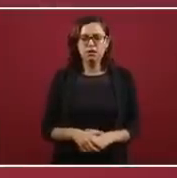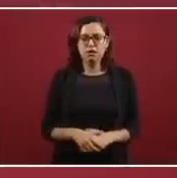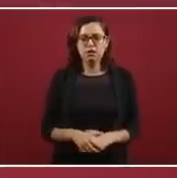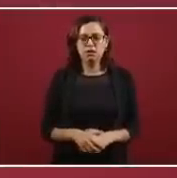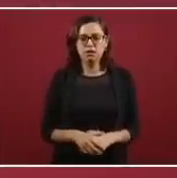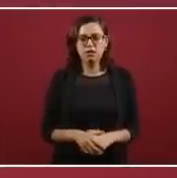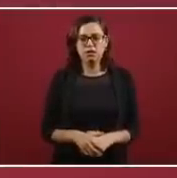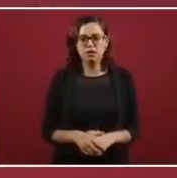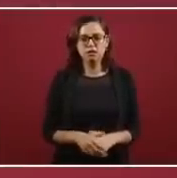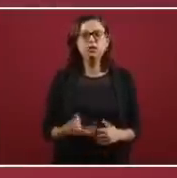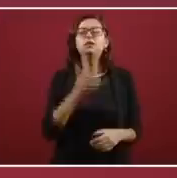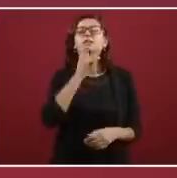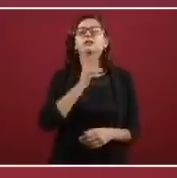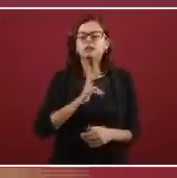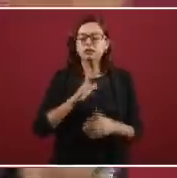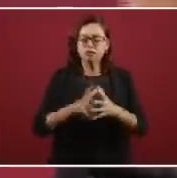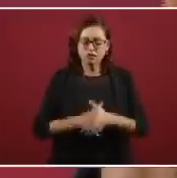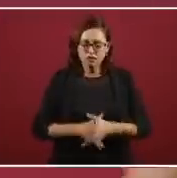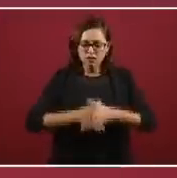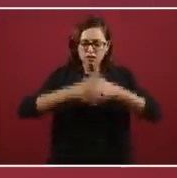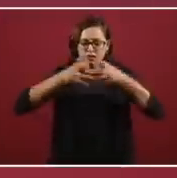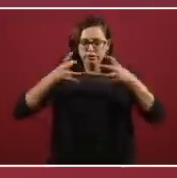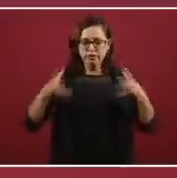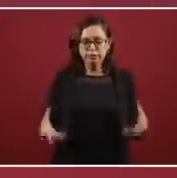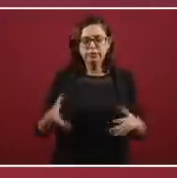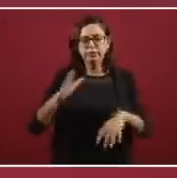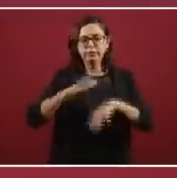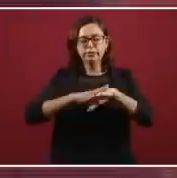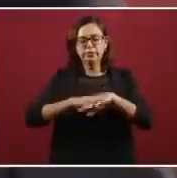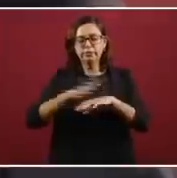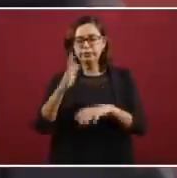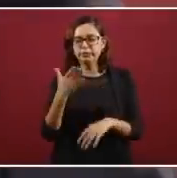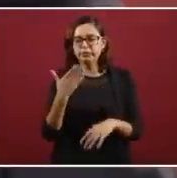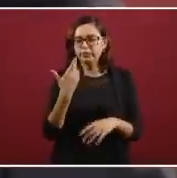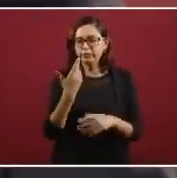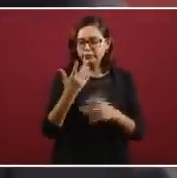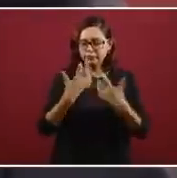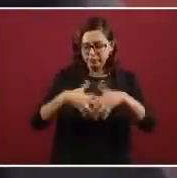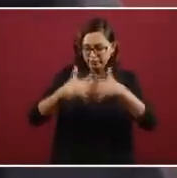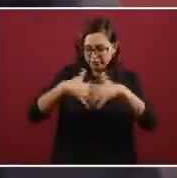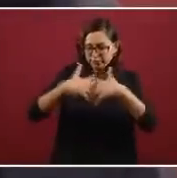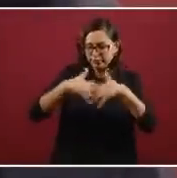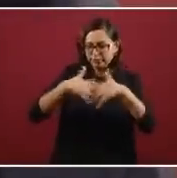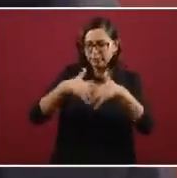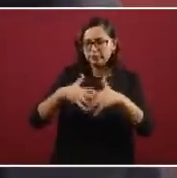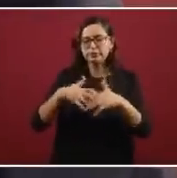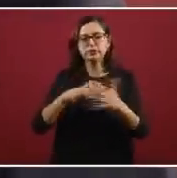aumentar la producción petrolera, mayor capacidad de refinación,